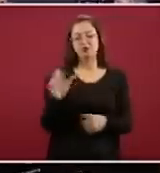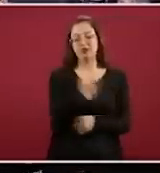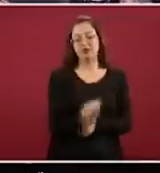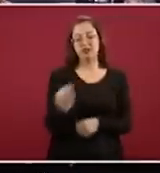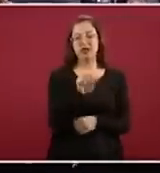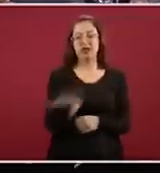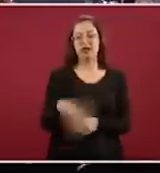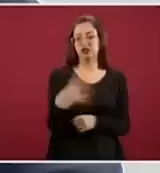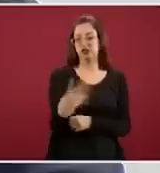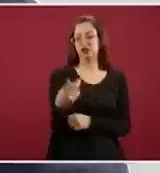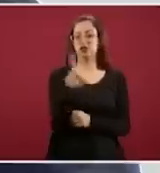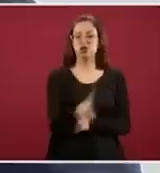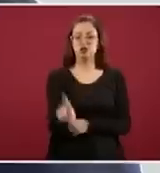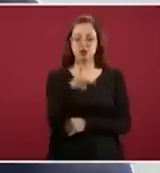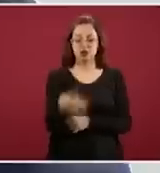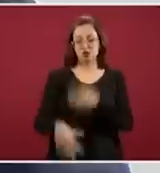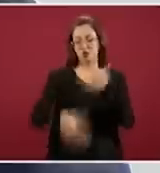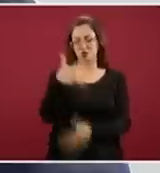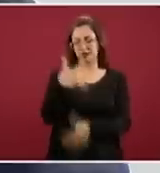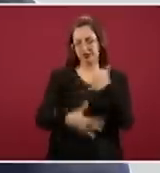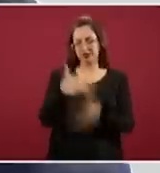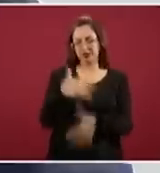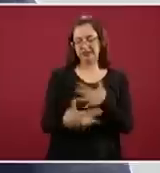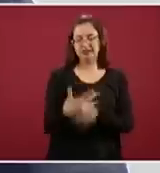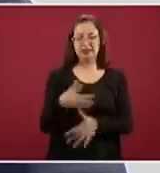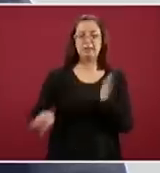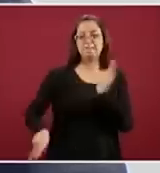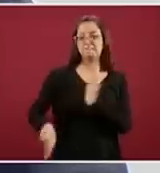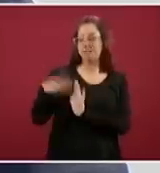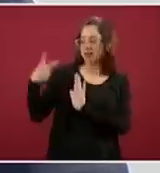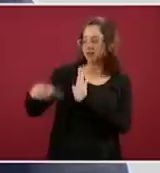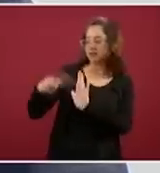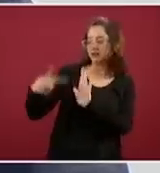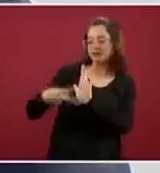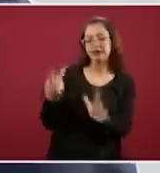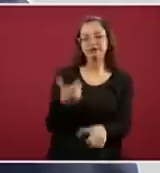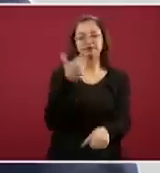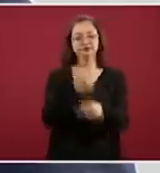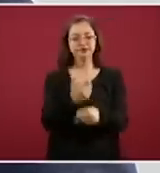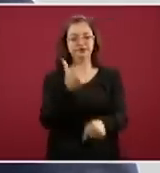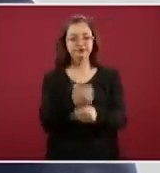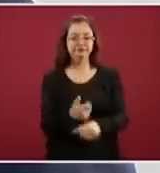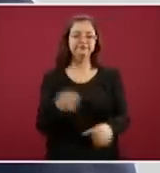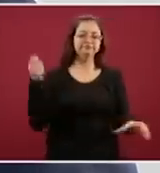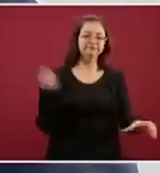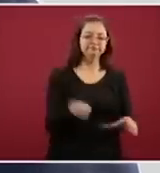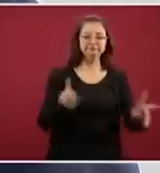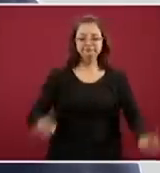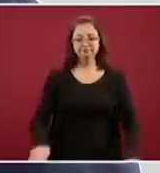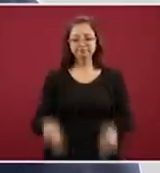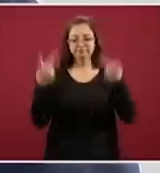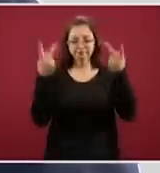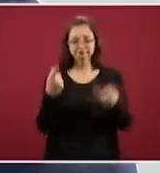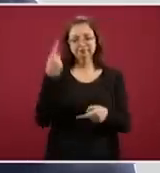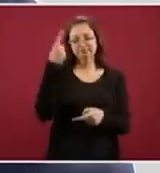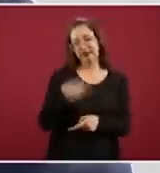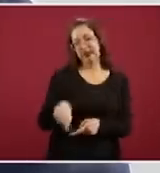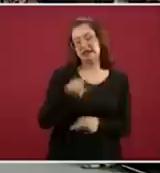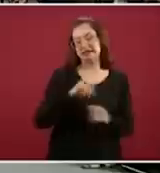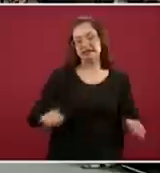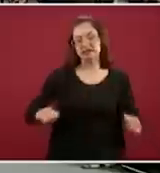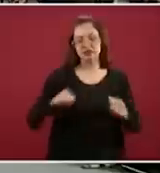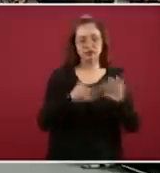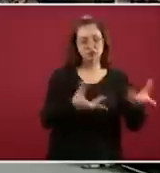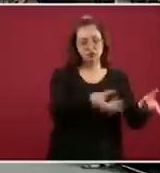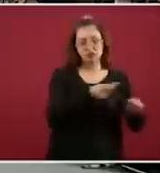14 y el domingo 15 en nuestra sexta subasta con sentido social que organiza el Instituto para devolver al pueblo